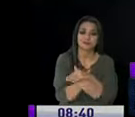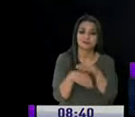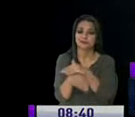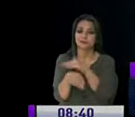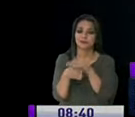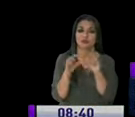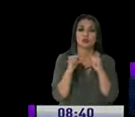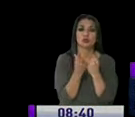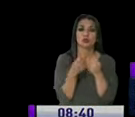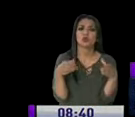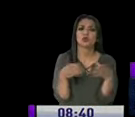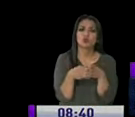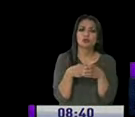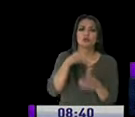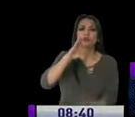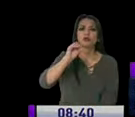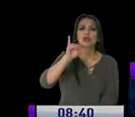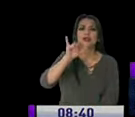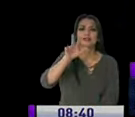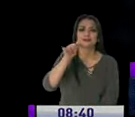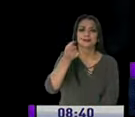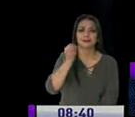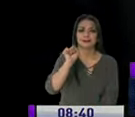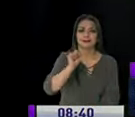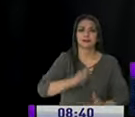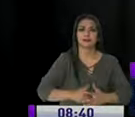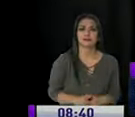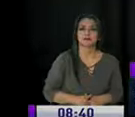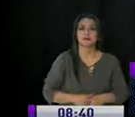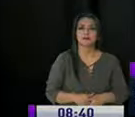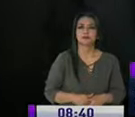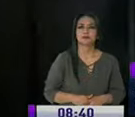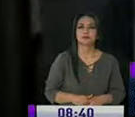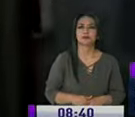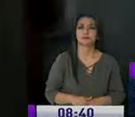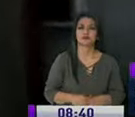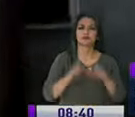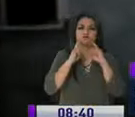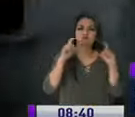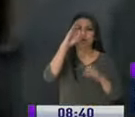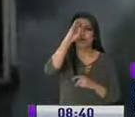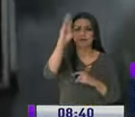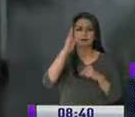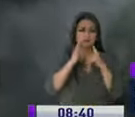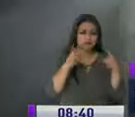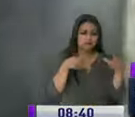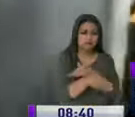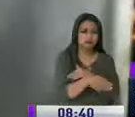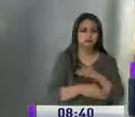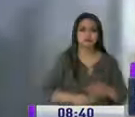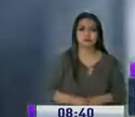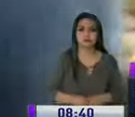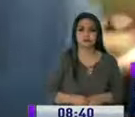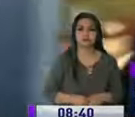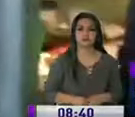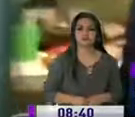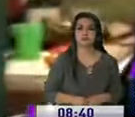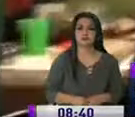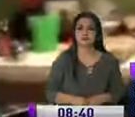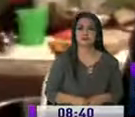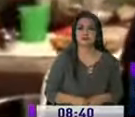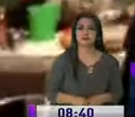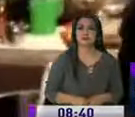entonces me puse a hacer esto para que no se dañe el camino. ¿Cuántas familias hay en este sector que tienen que circular por